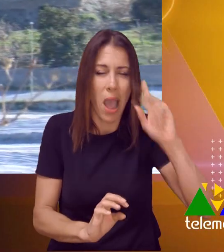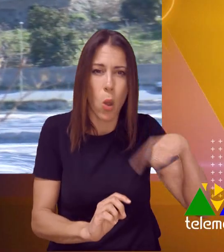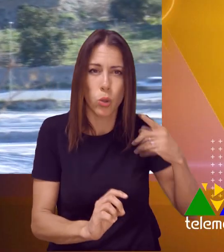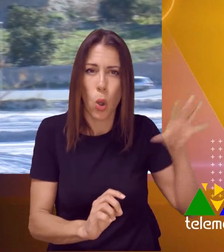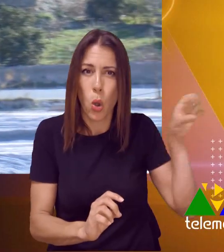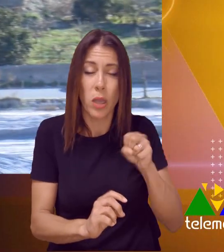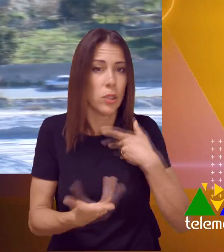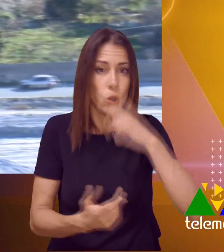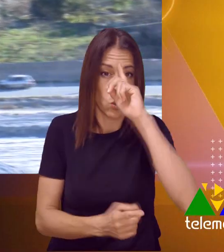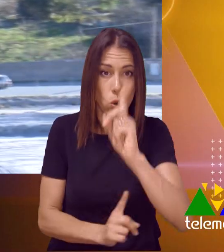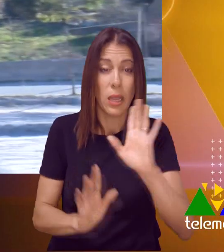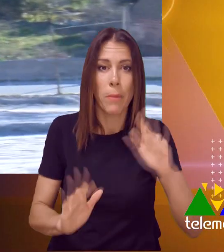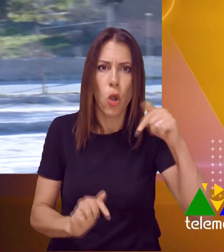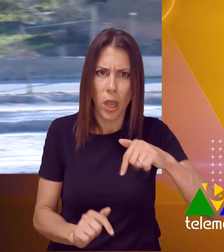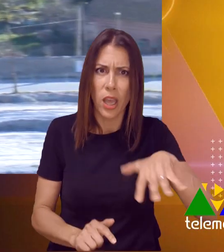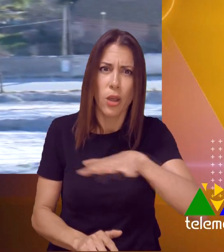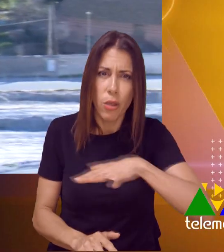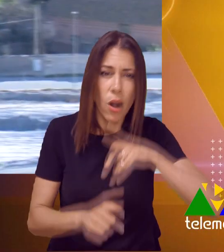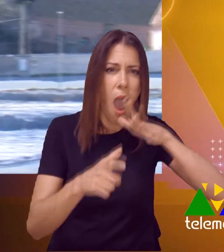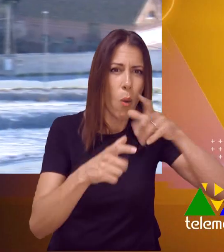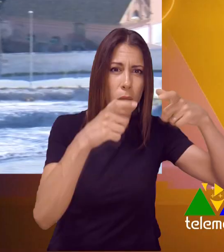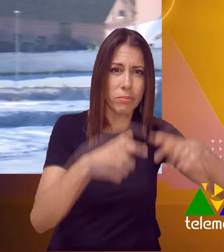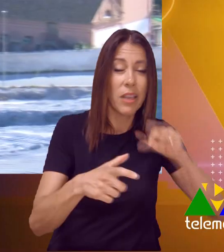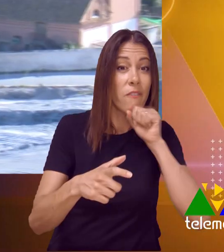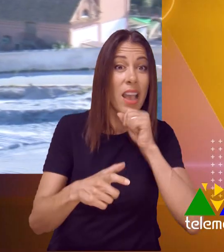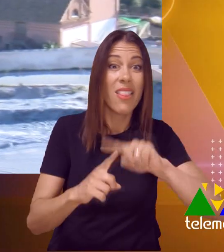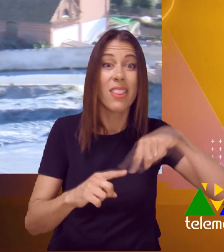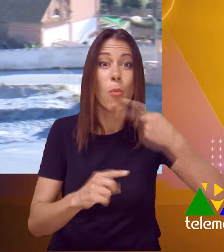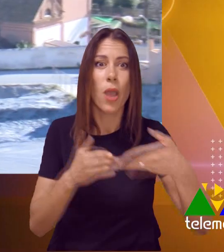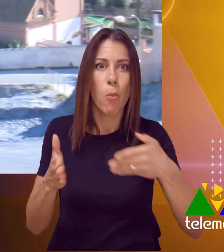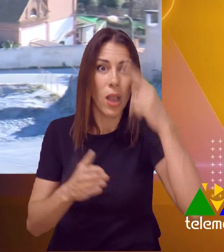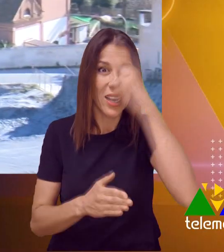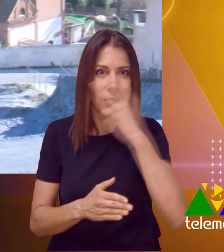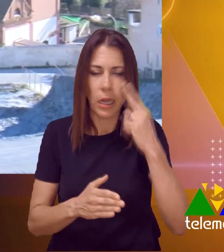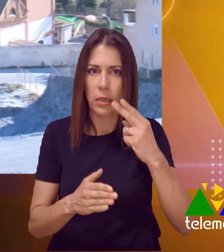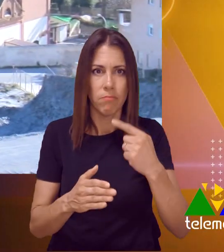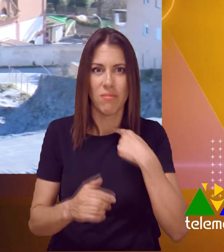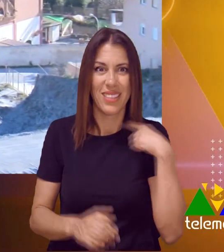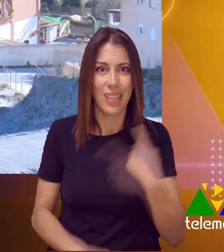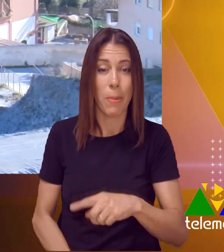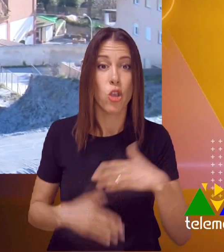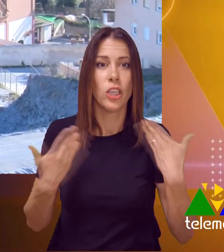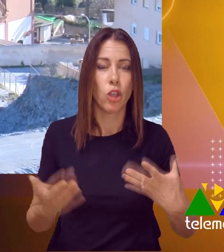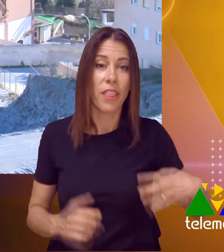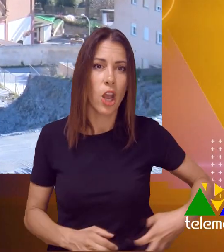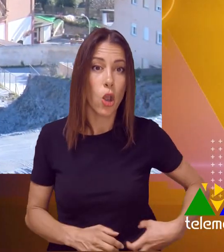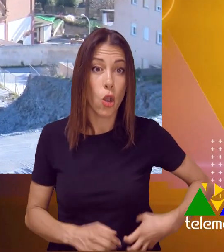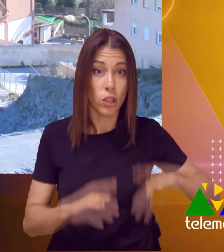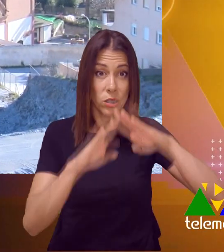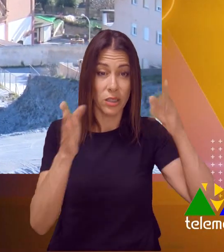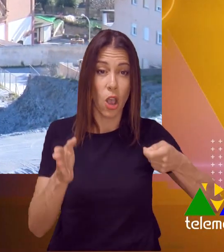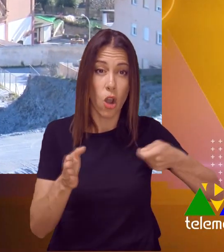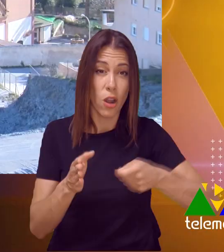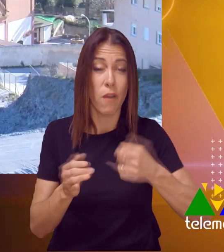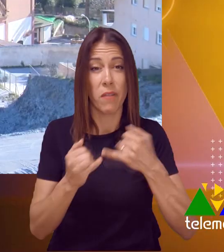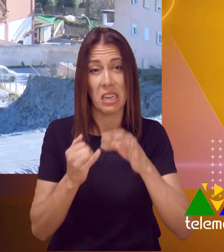Pero hubo en esta zona acequia vieja que después, en época cristiana, se perdió, y es el conde de Borno el que a finales del siglo